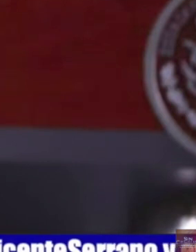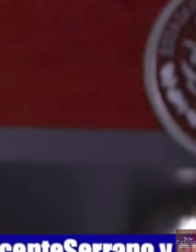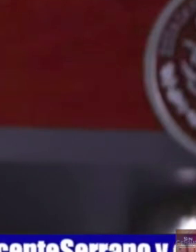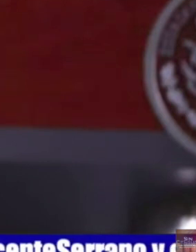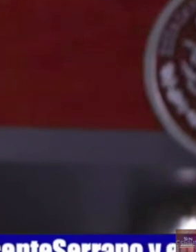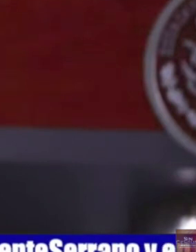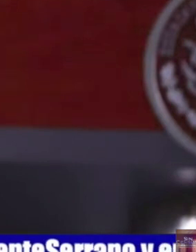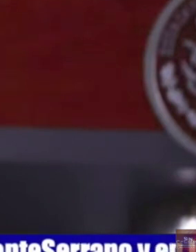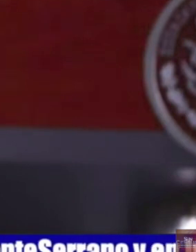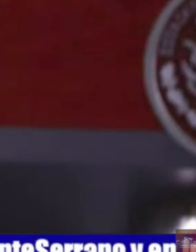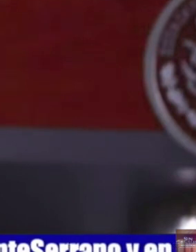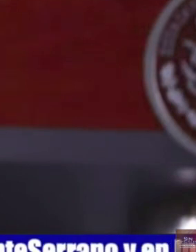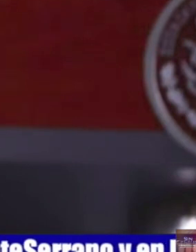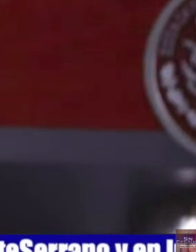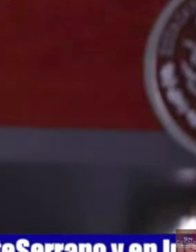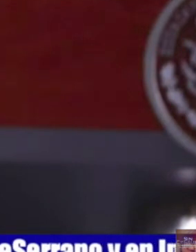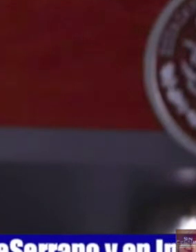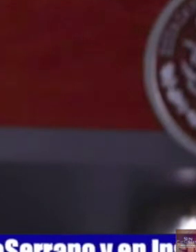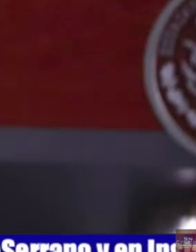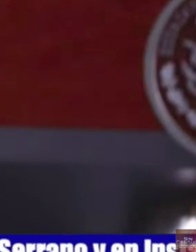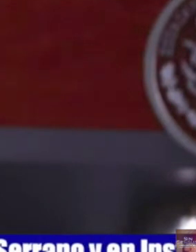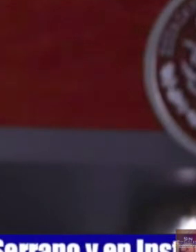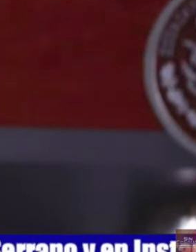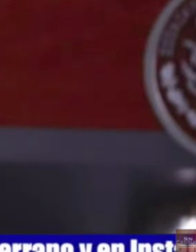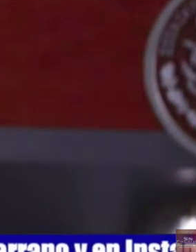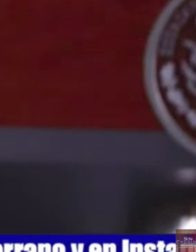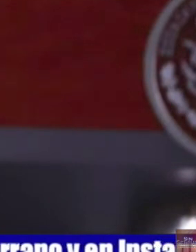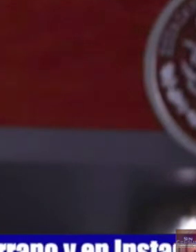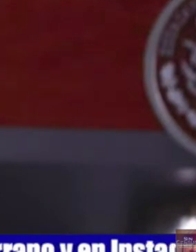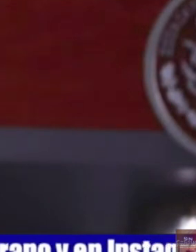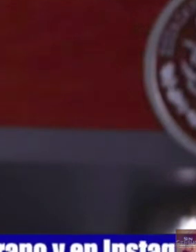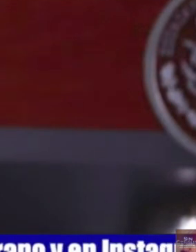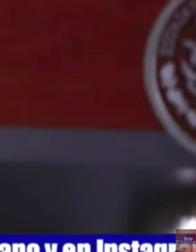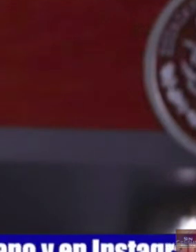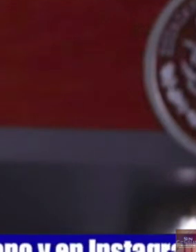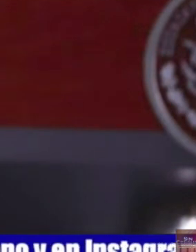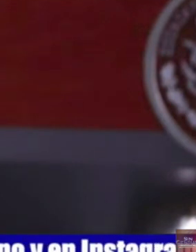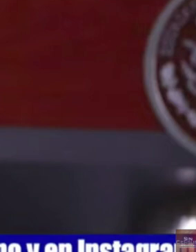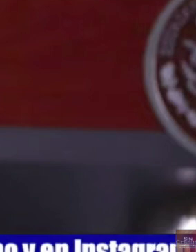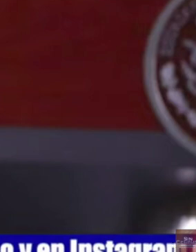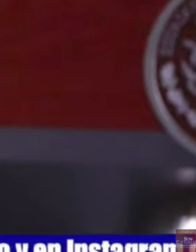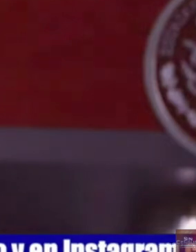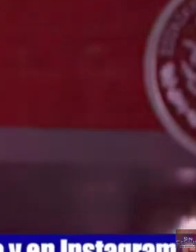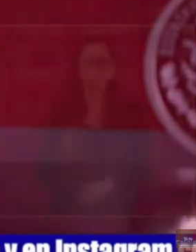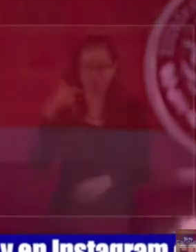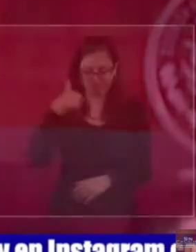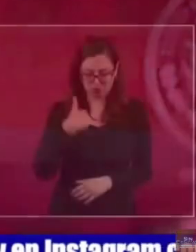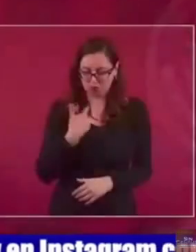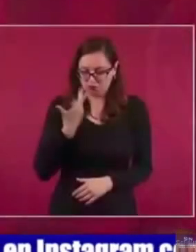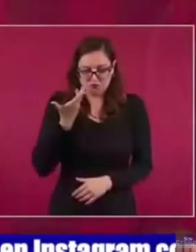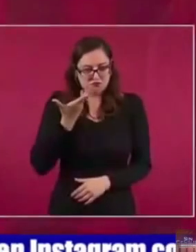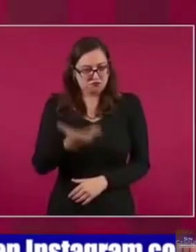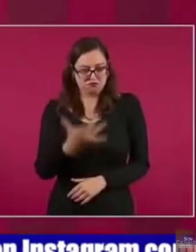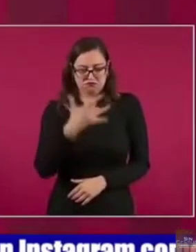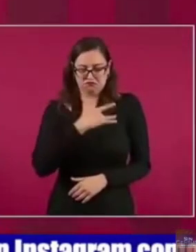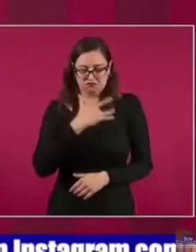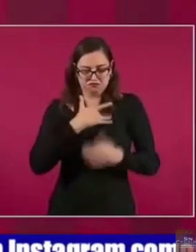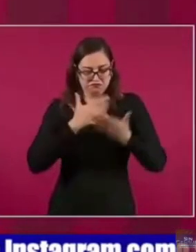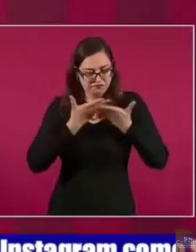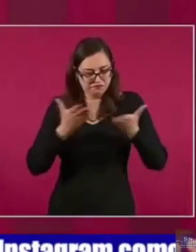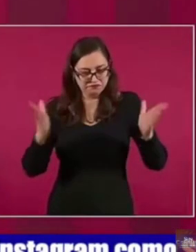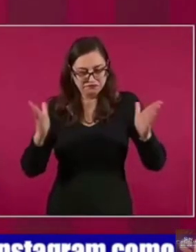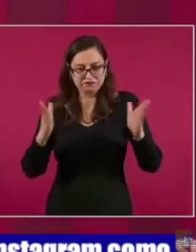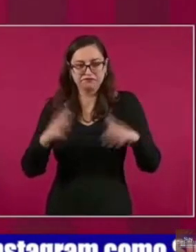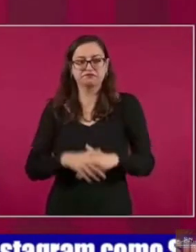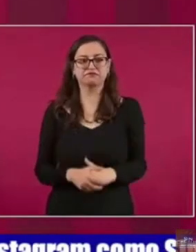exageración, sí había algo ahí de cierto, ¿no? Sí había algo ahí que mostraba que no salieron tan en tersa